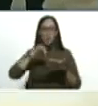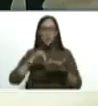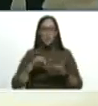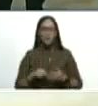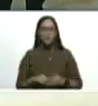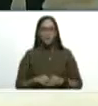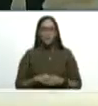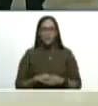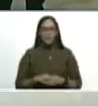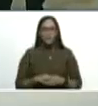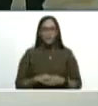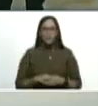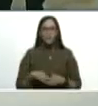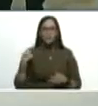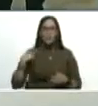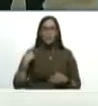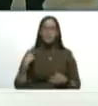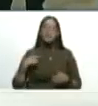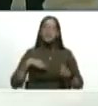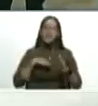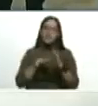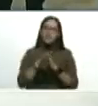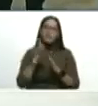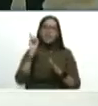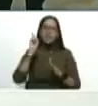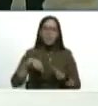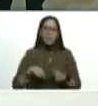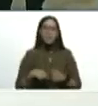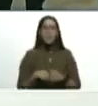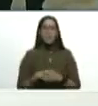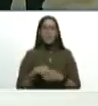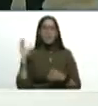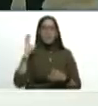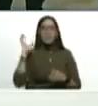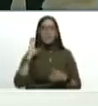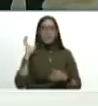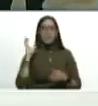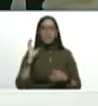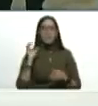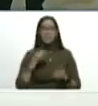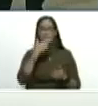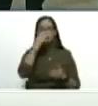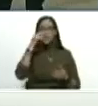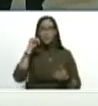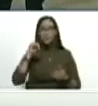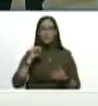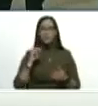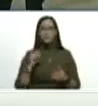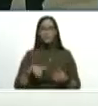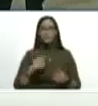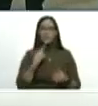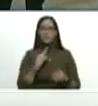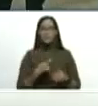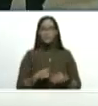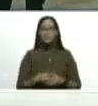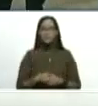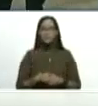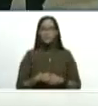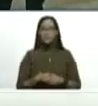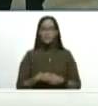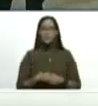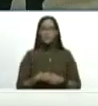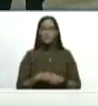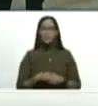Tenemos que avanzar también allí en Caracas, Nahum, ¿Qué más me puedes decir? ¿Qué más nos pueden informar?